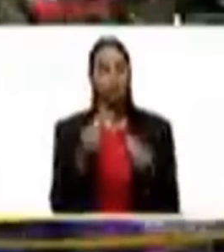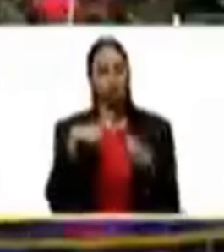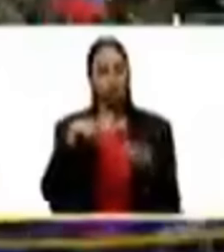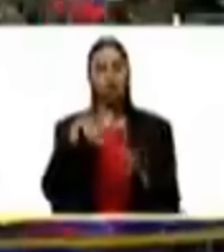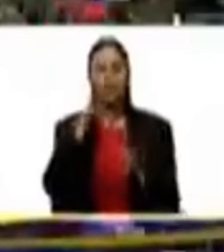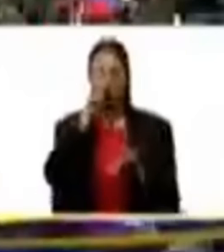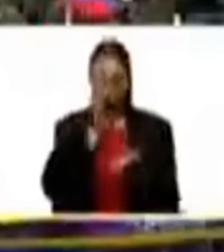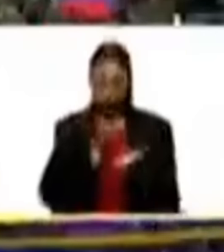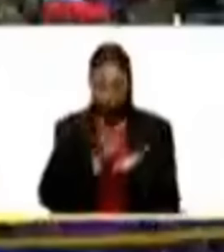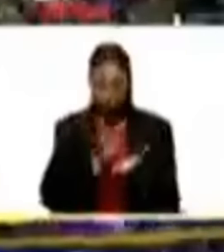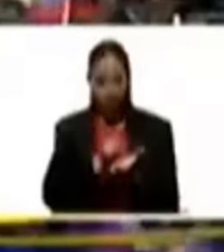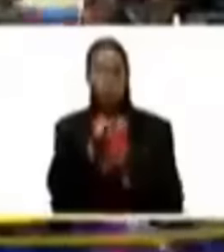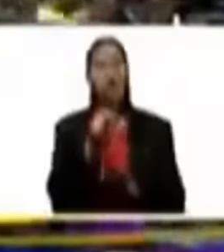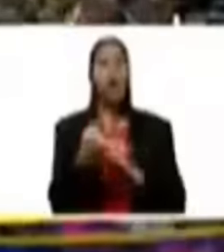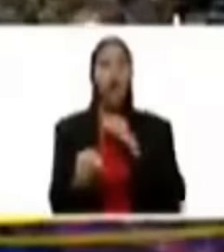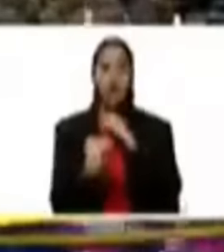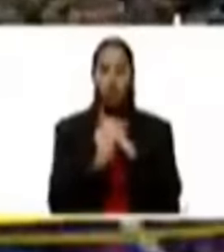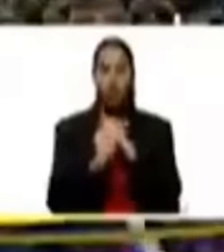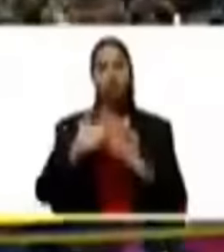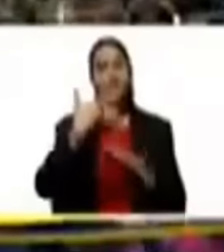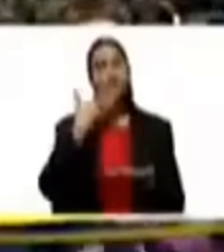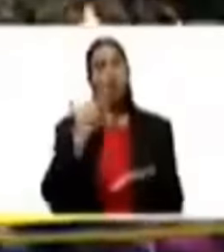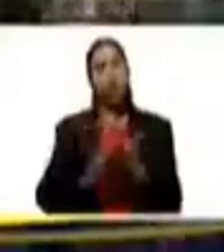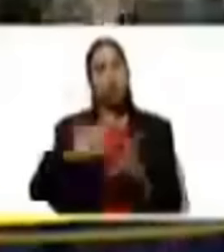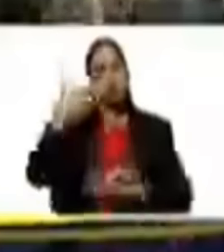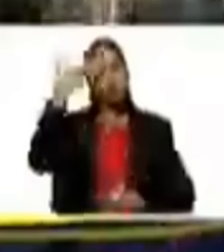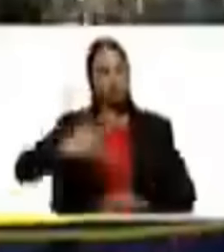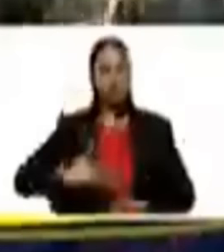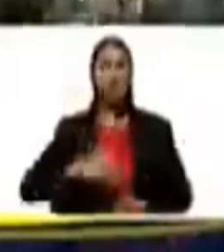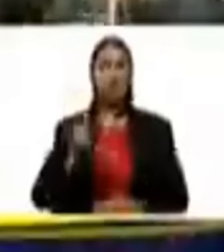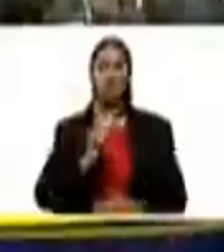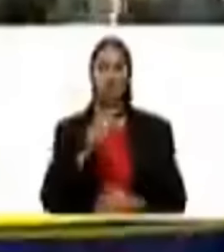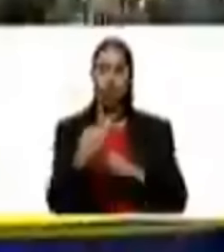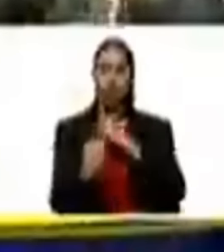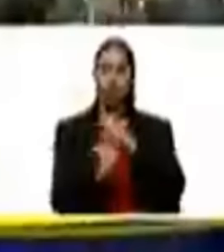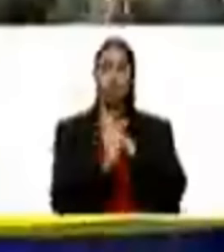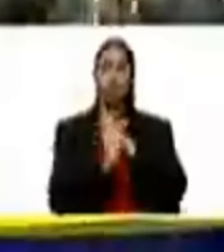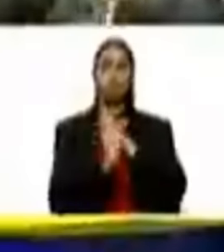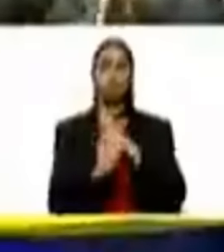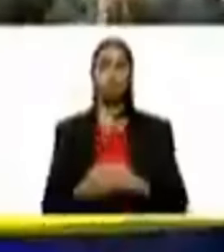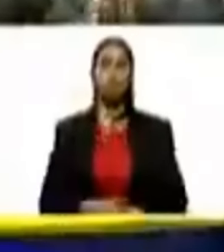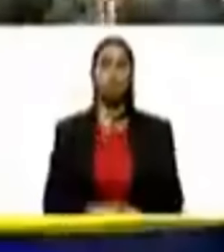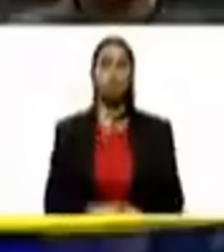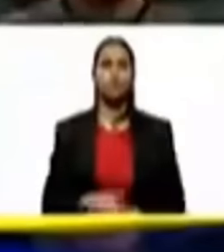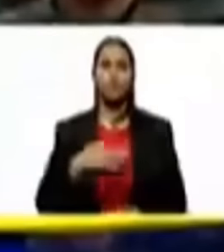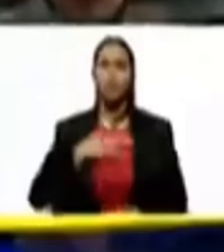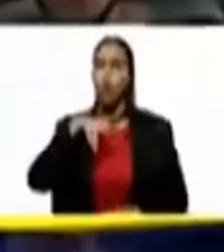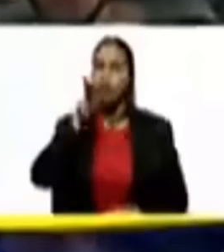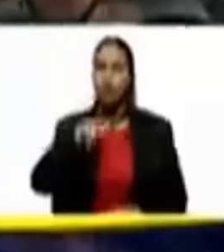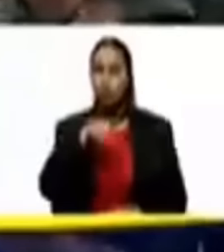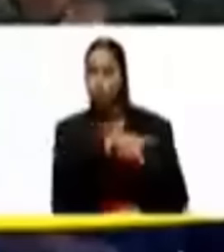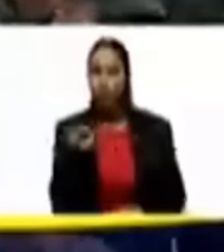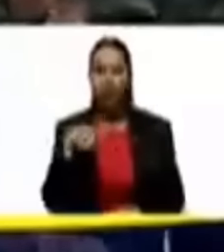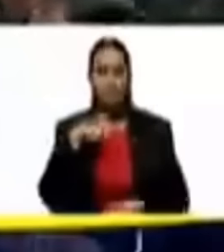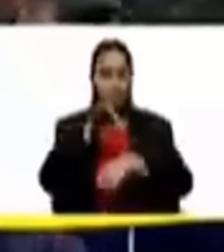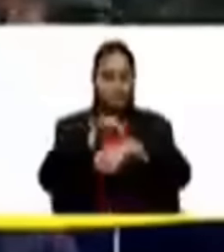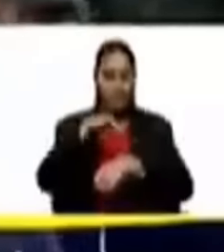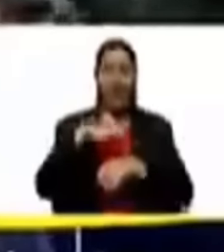hambre. Así lo ha dejado claro. Eso ocurrió cuando Antonio Ledezma, del equipo de la precandidata María Corina Machado, en una entrevista